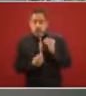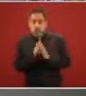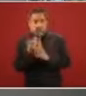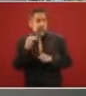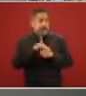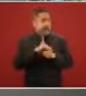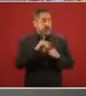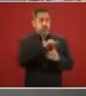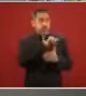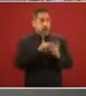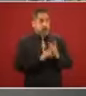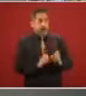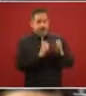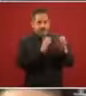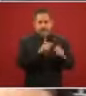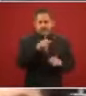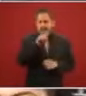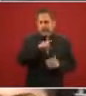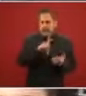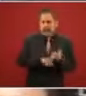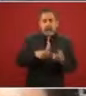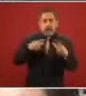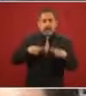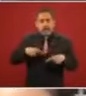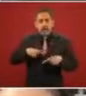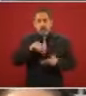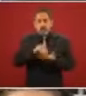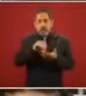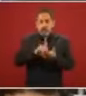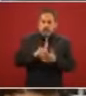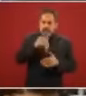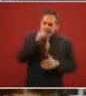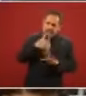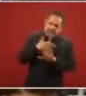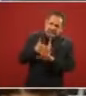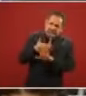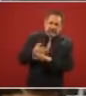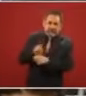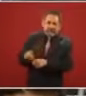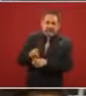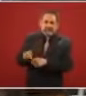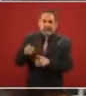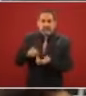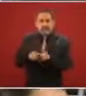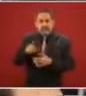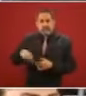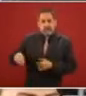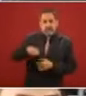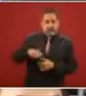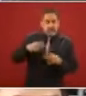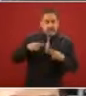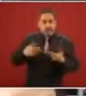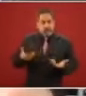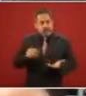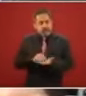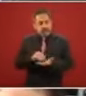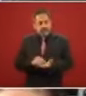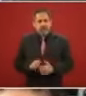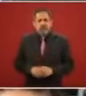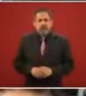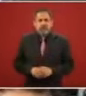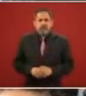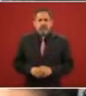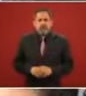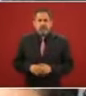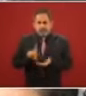son elementos de la GN quienes continúan siendo agredidos en algunas ocasiones por parte de la población. En redes